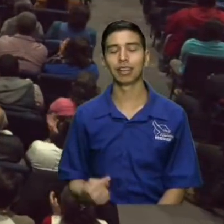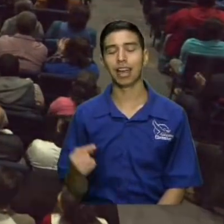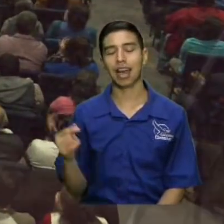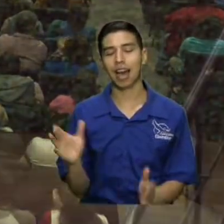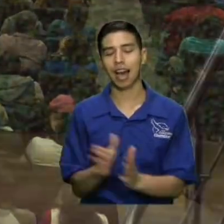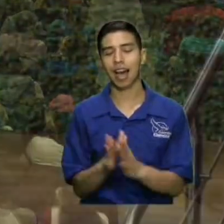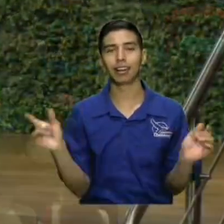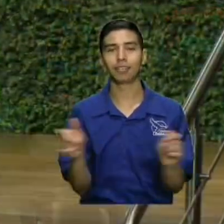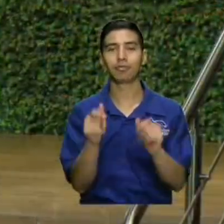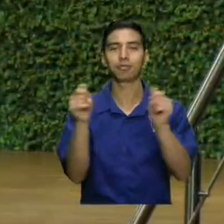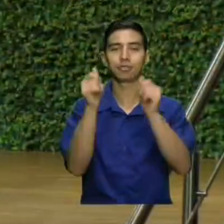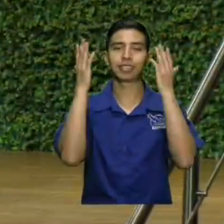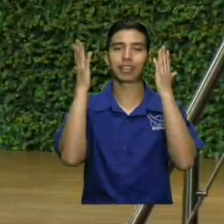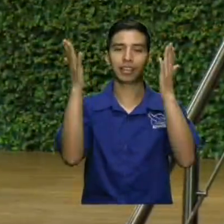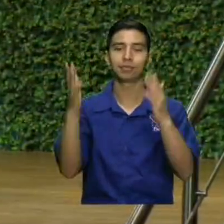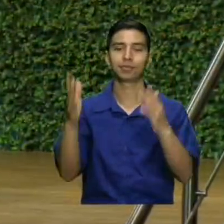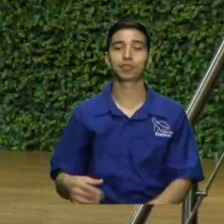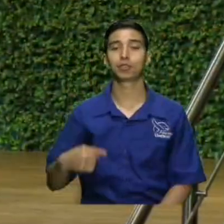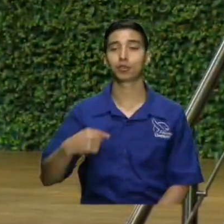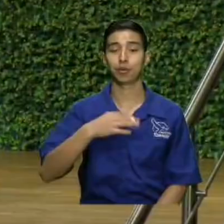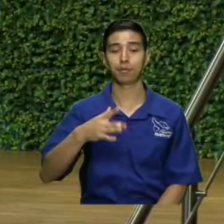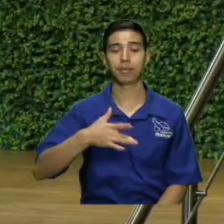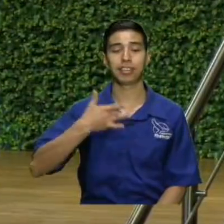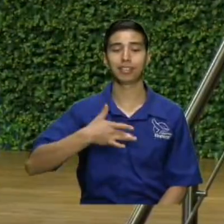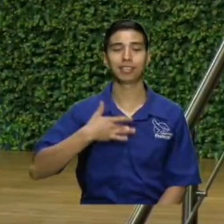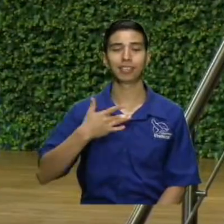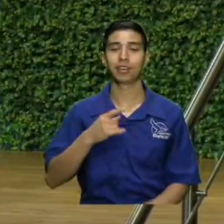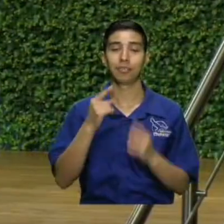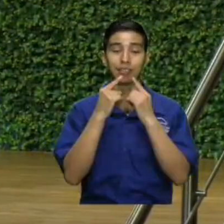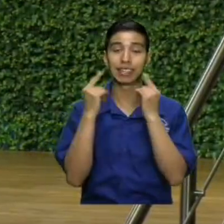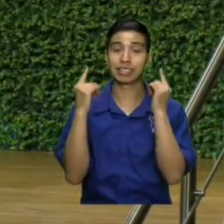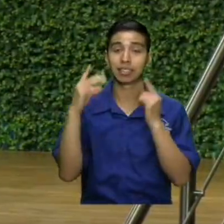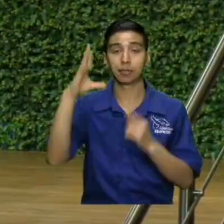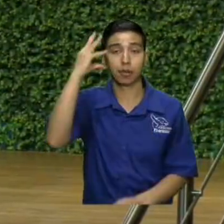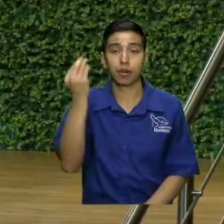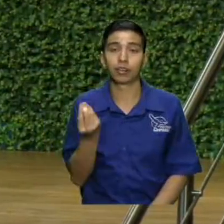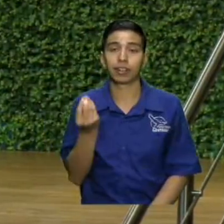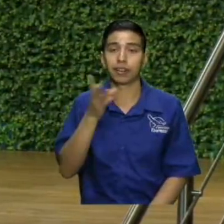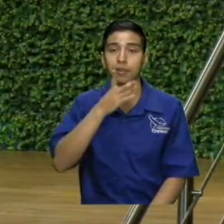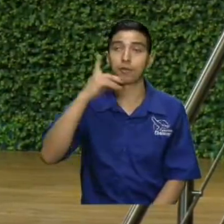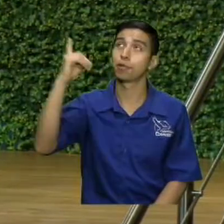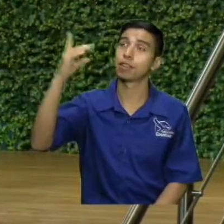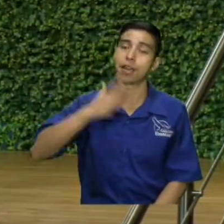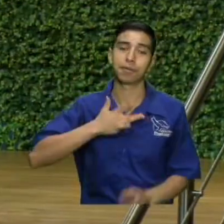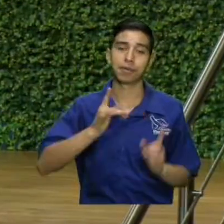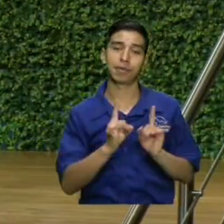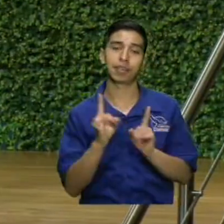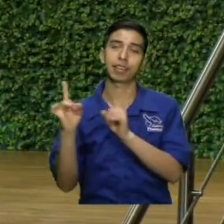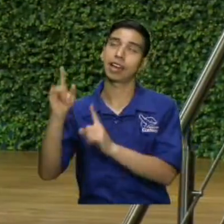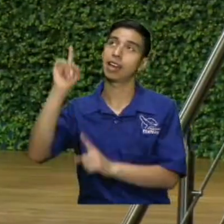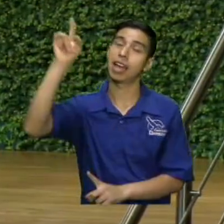Aleluya. Estoy contento porque Dios nos guía. Dios nos dice qué hacer.